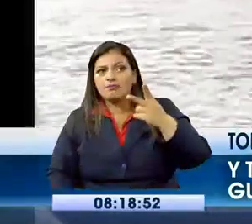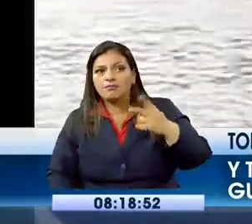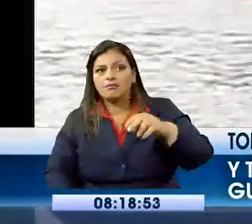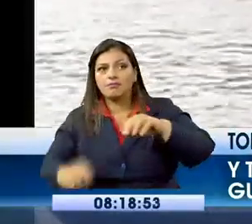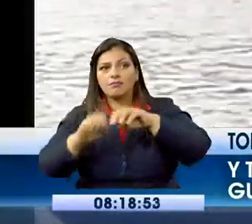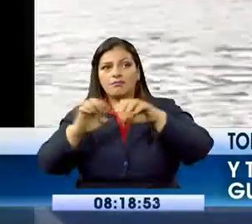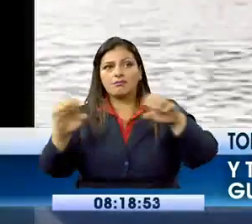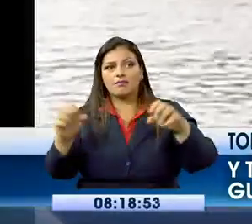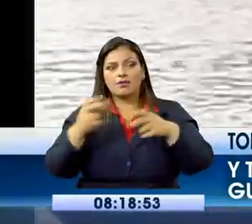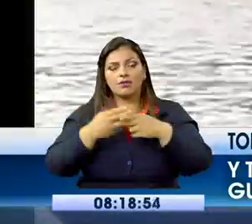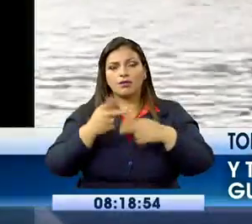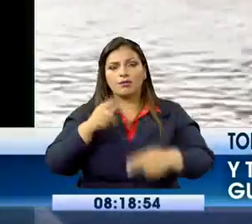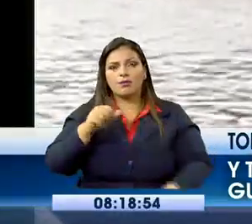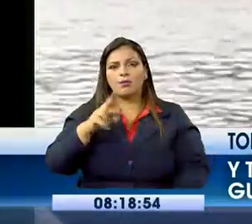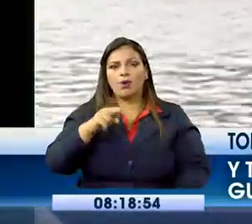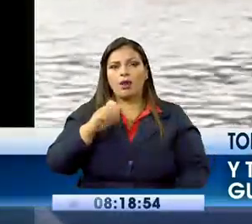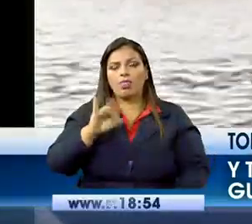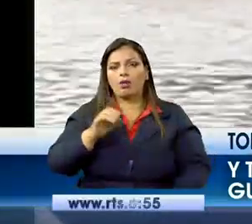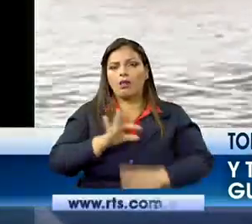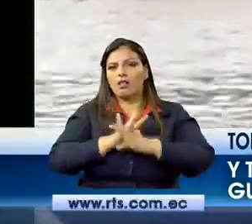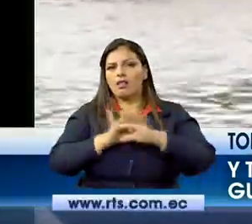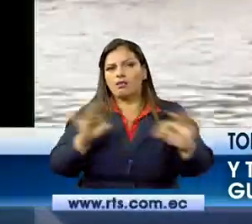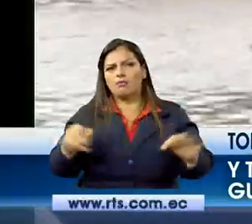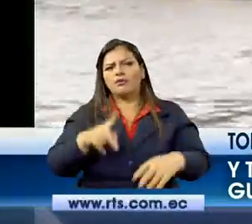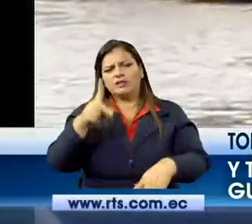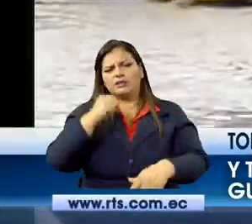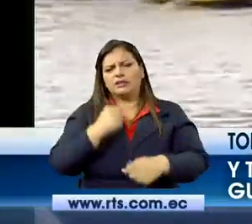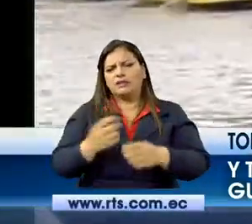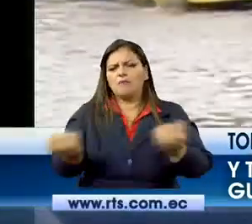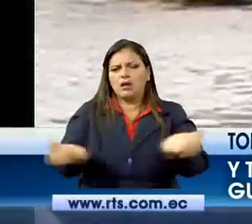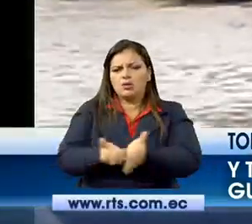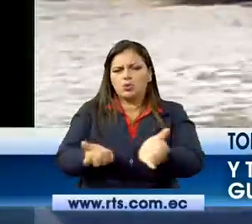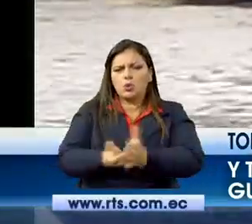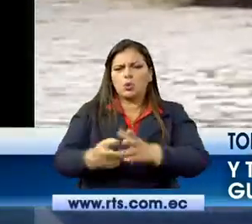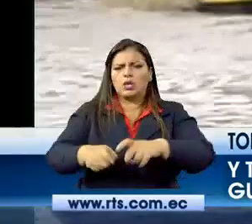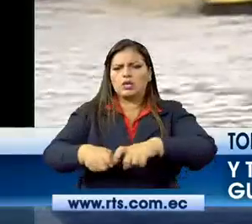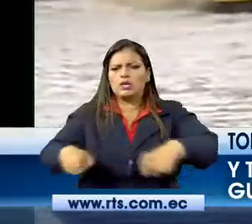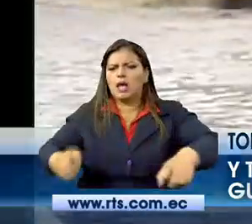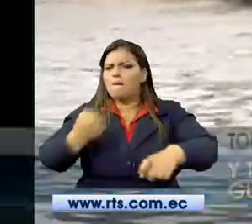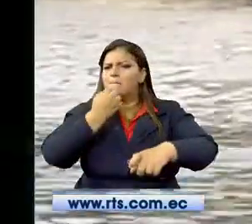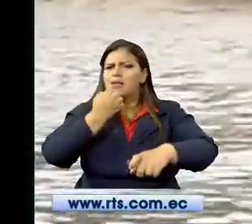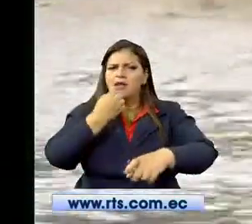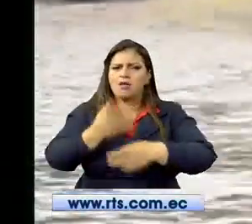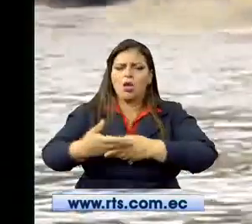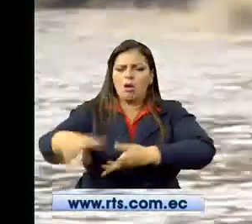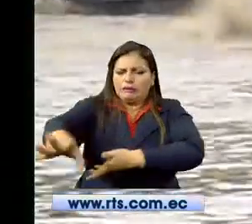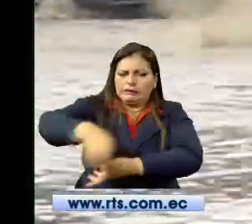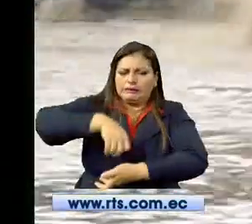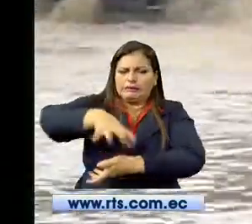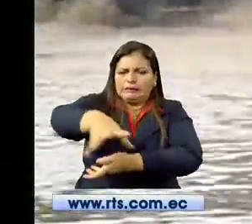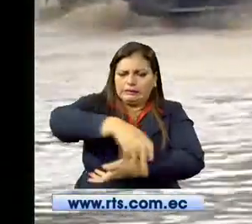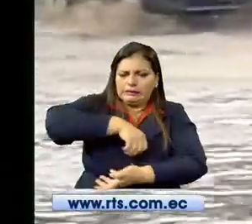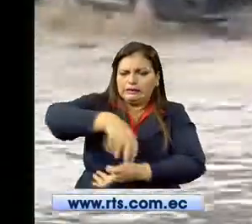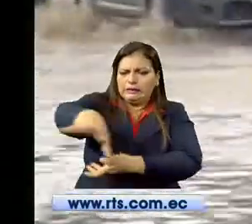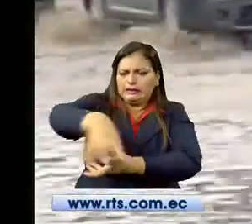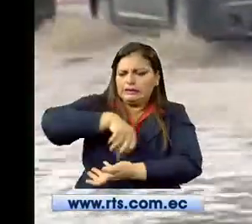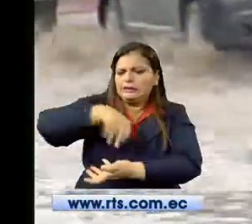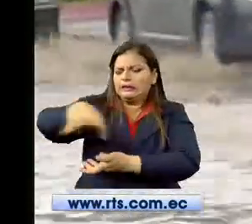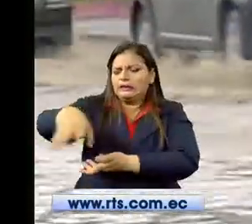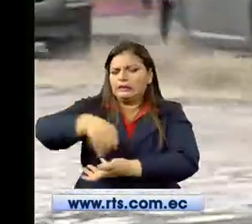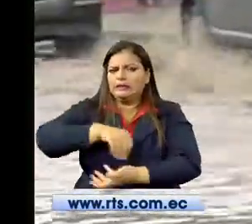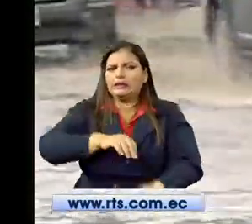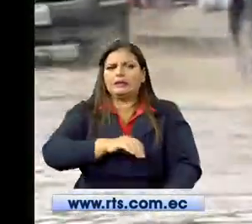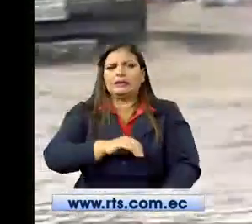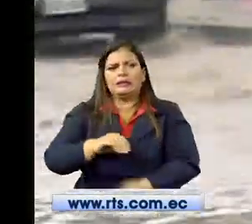Sin ya. embargo, dicen que hay mucho resto pétreo, claro, mucho palo, mucho resto. No complica. Es tanta basura, Hugo. Sí, aquí sí. No hay tanta basura, sino son restos pétreos